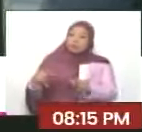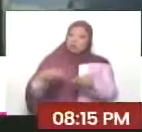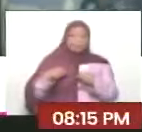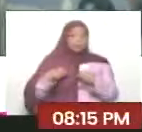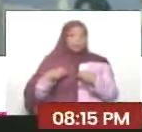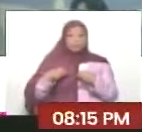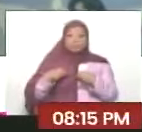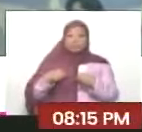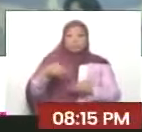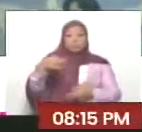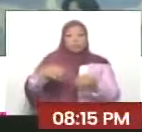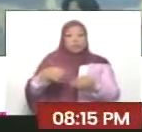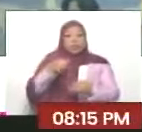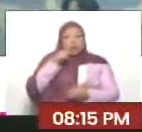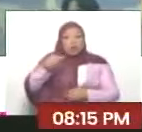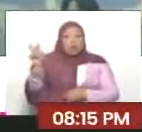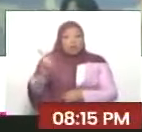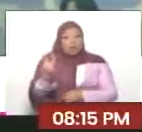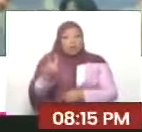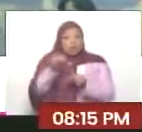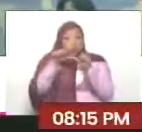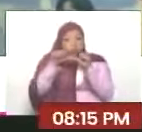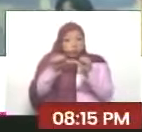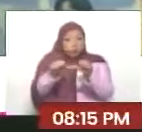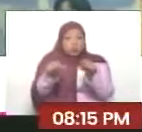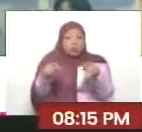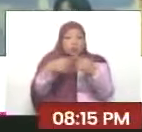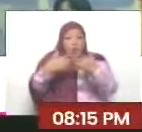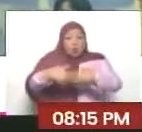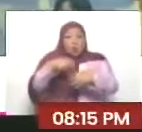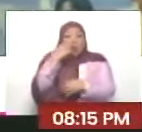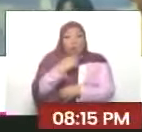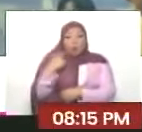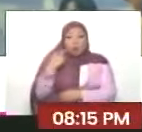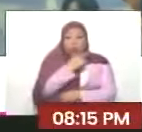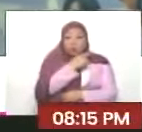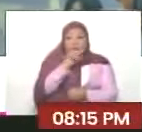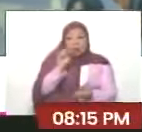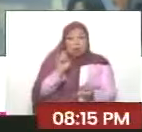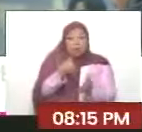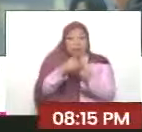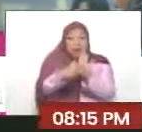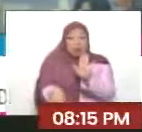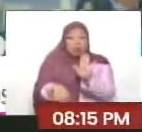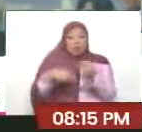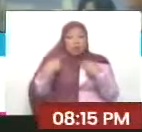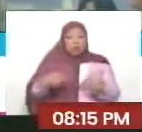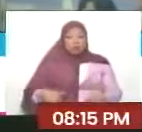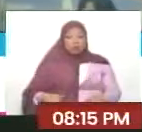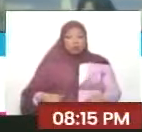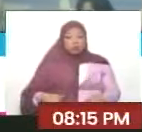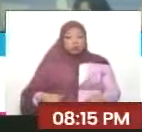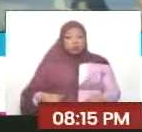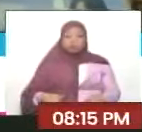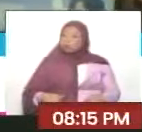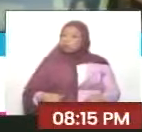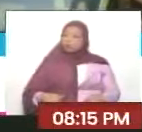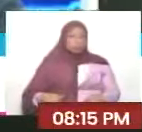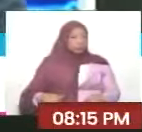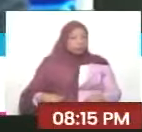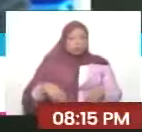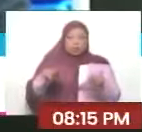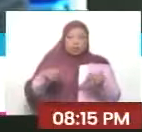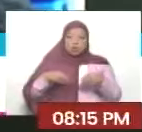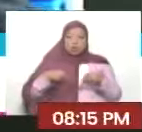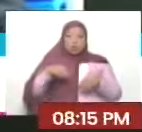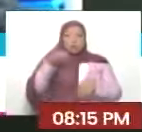la apelación venezolana y quieren seguir supuestamente culpando a Venezuela por violar derechos humanos. Venezuela no acepta